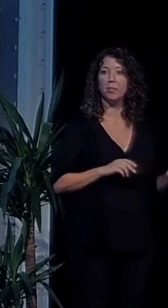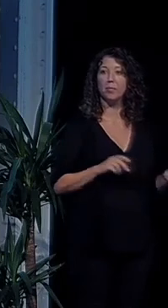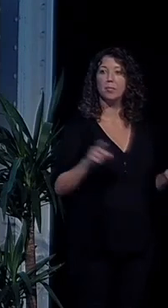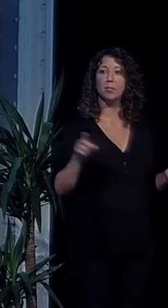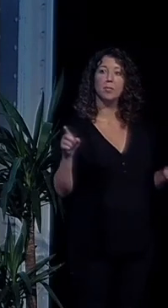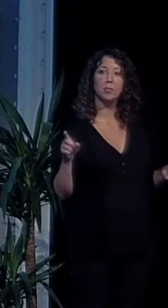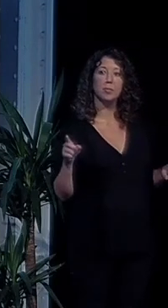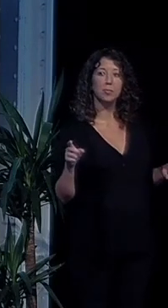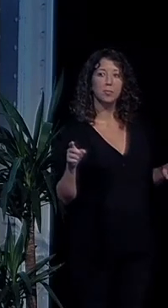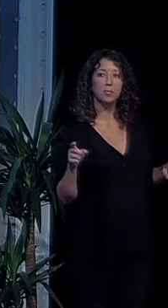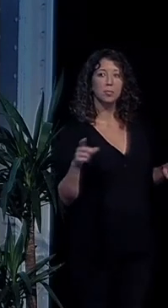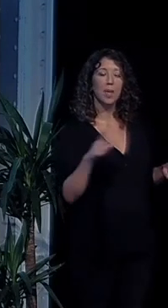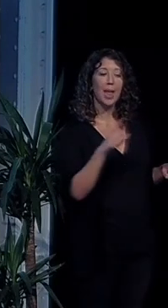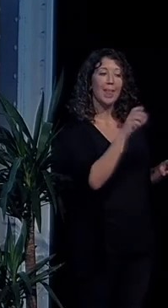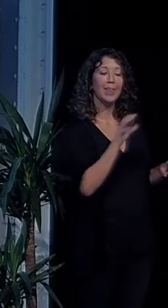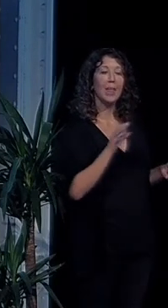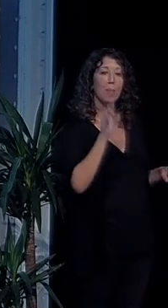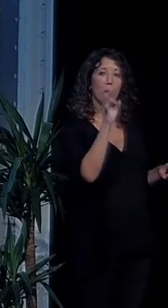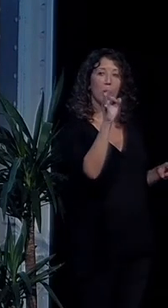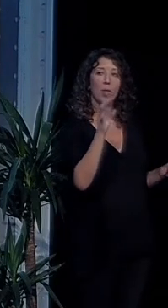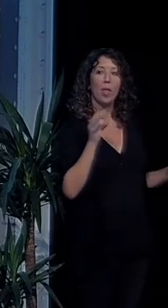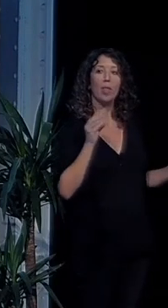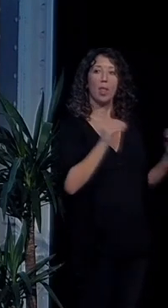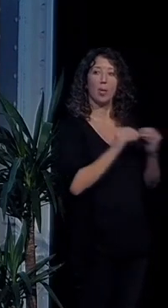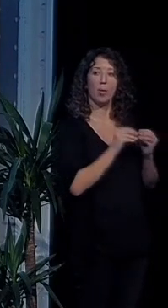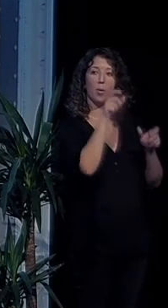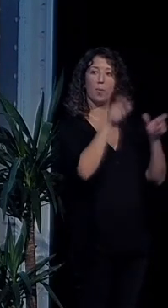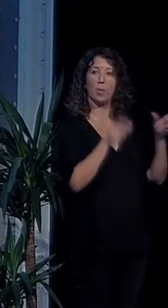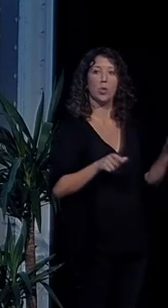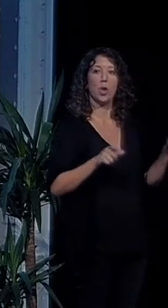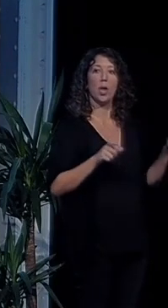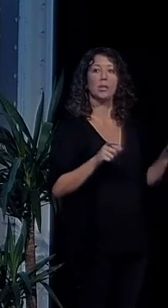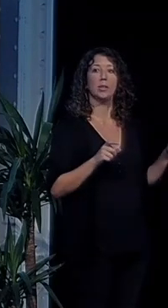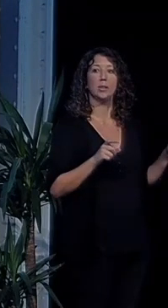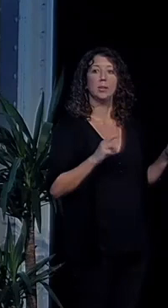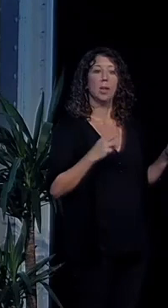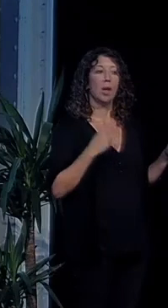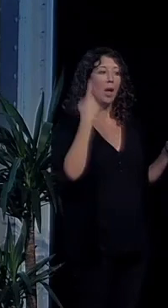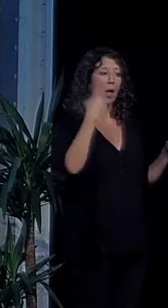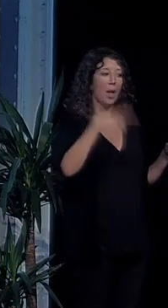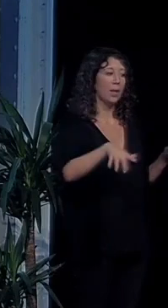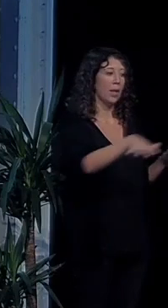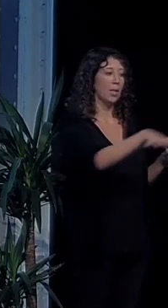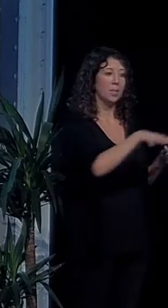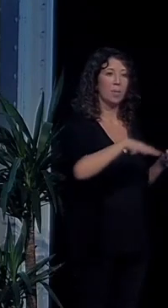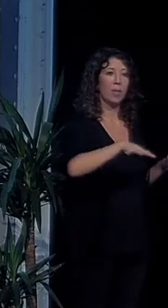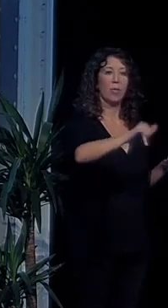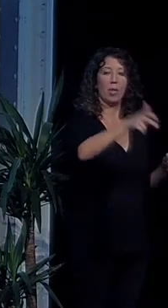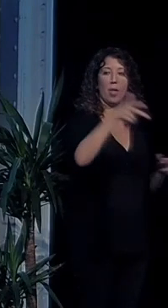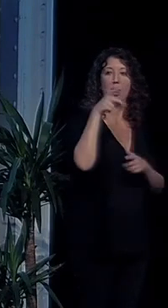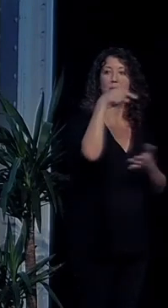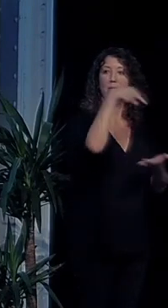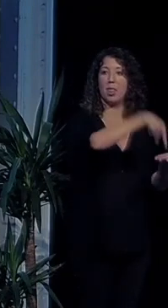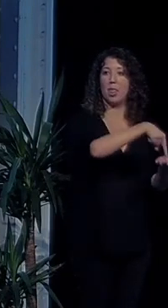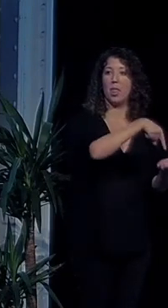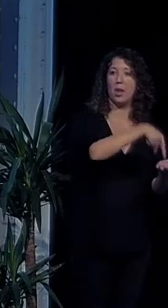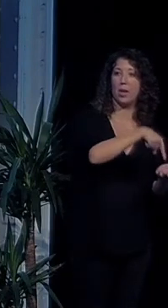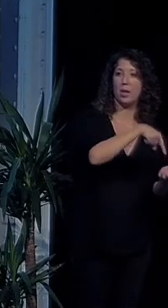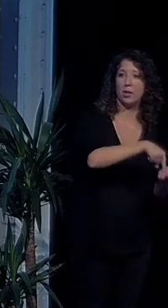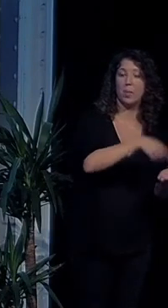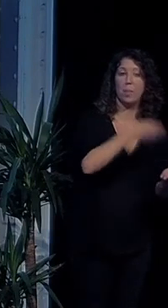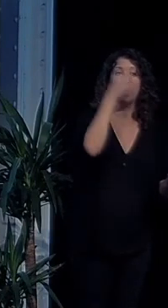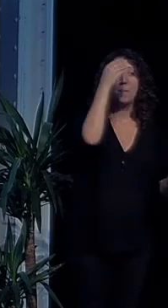Estoy totalmente de acuerdo con que las personas trans necesitan espacios y reivindicar sus derechos. Creo que aquí nadie ha